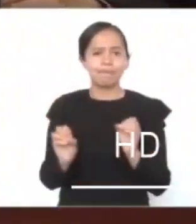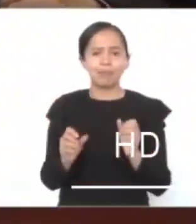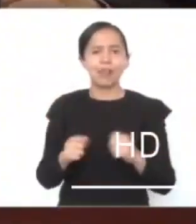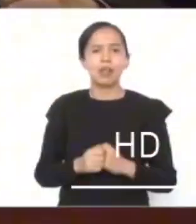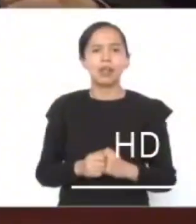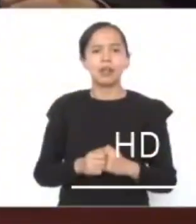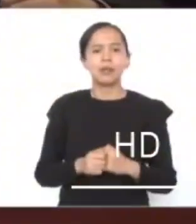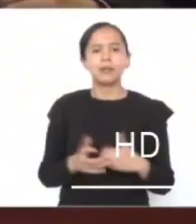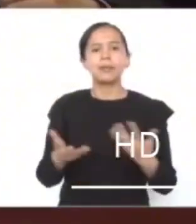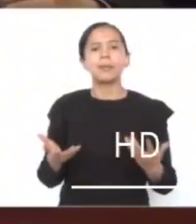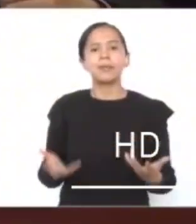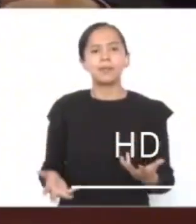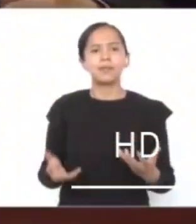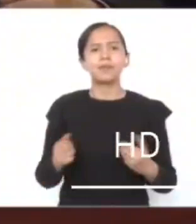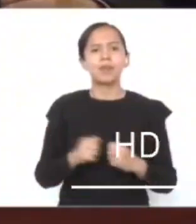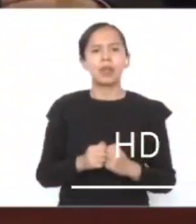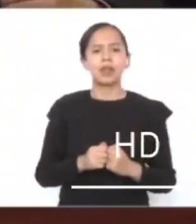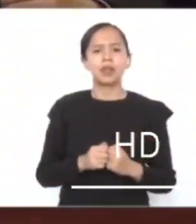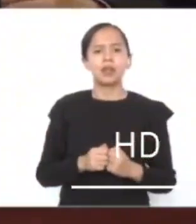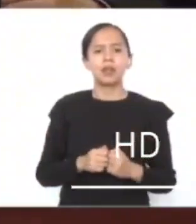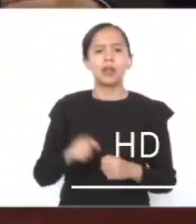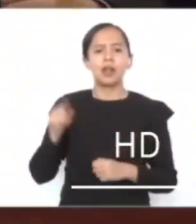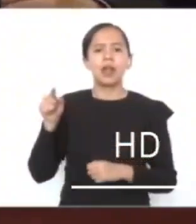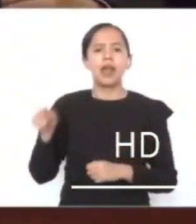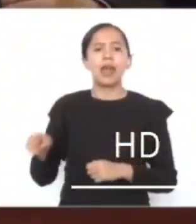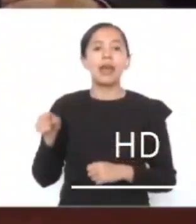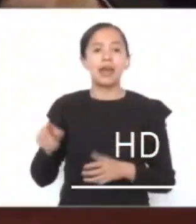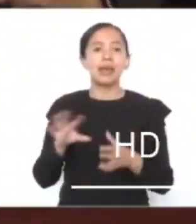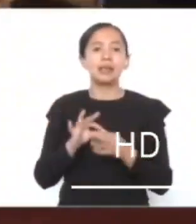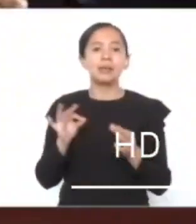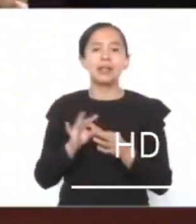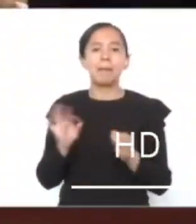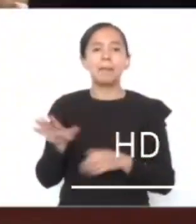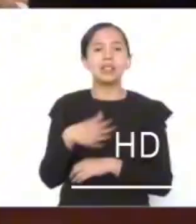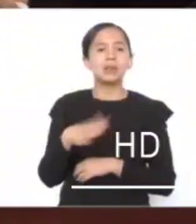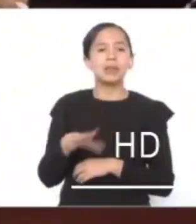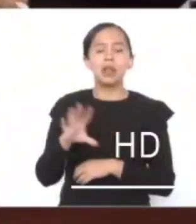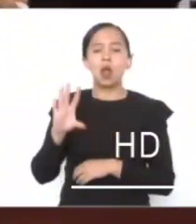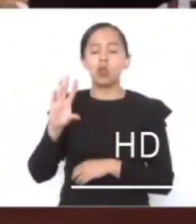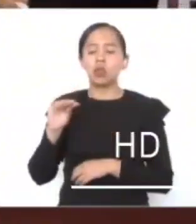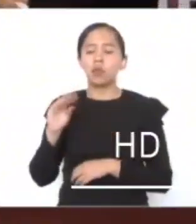de altavoces que se activaron representa el